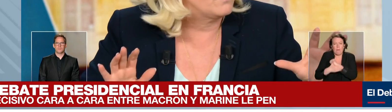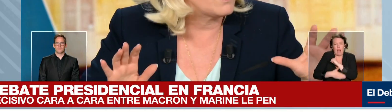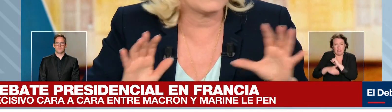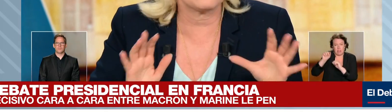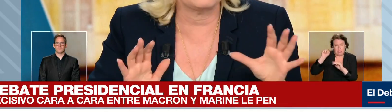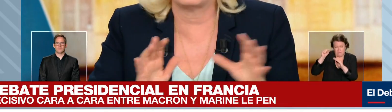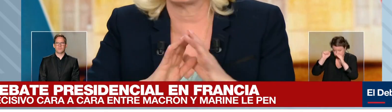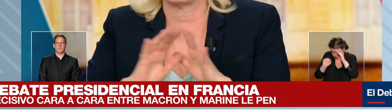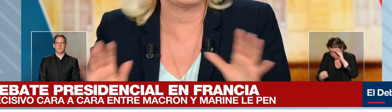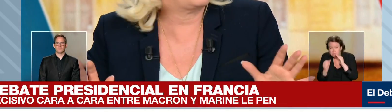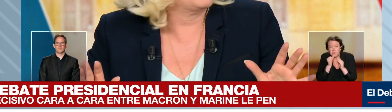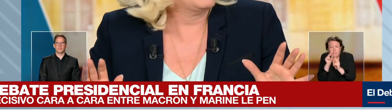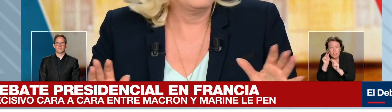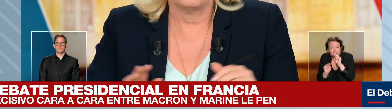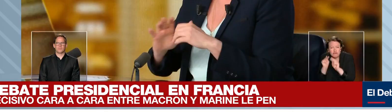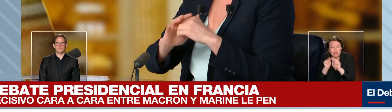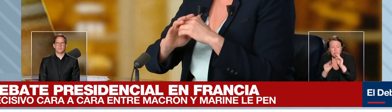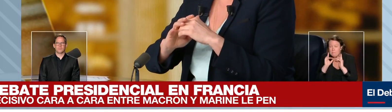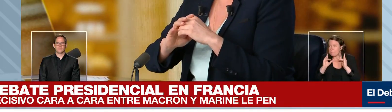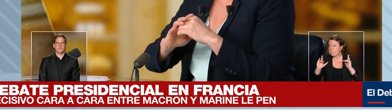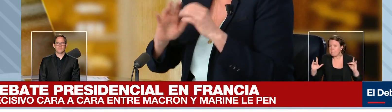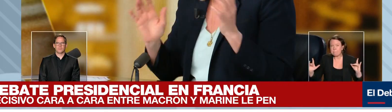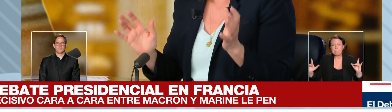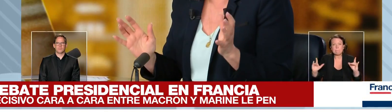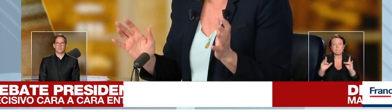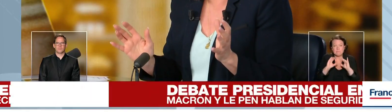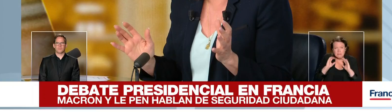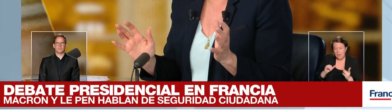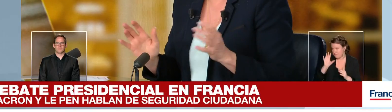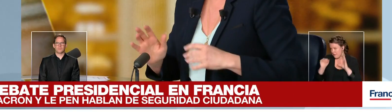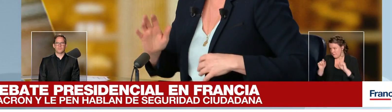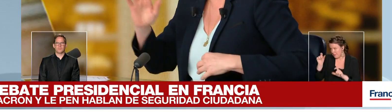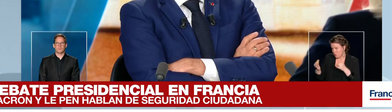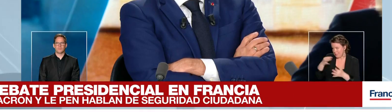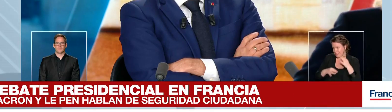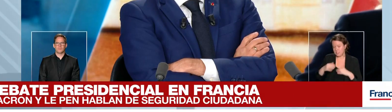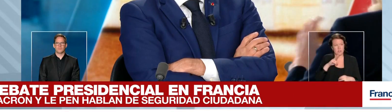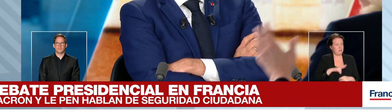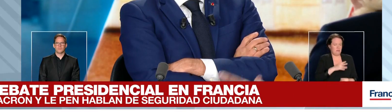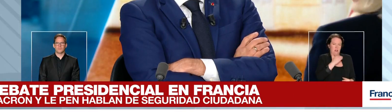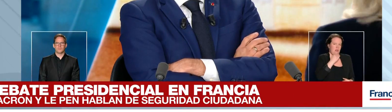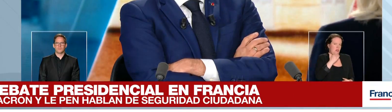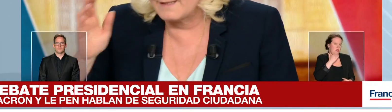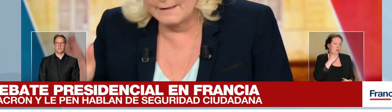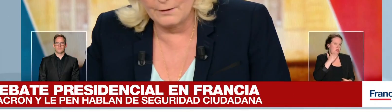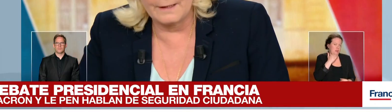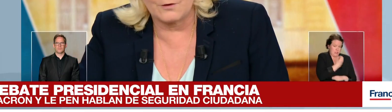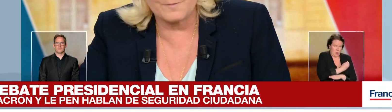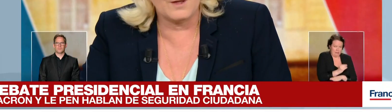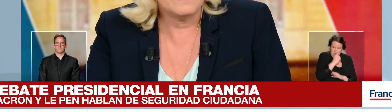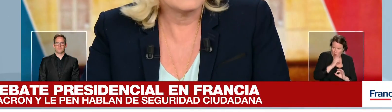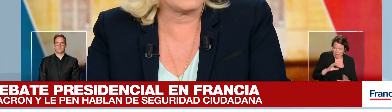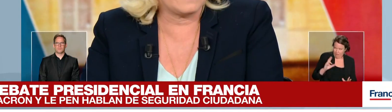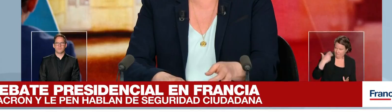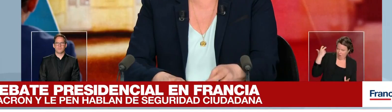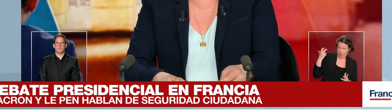el campo más alejado, todo el mundo me dice, no, ya no podemos más. Estamos realmente rodeados por la inseguridad en las